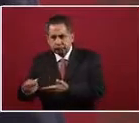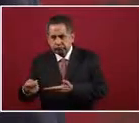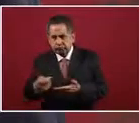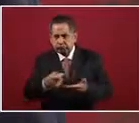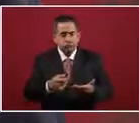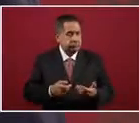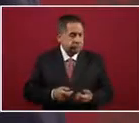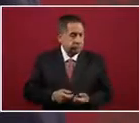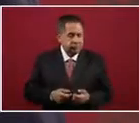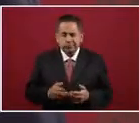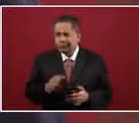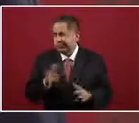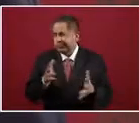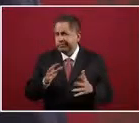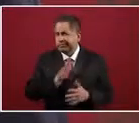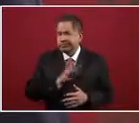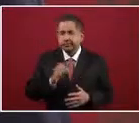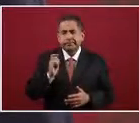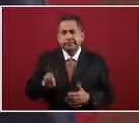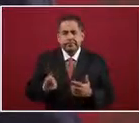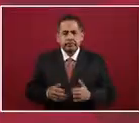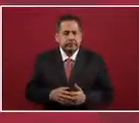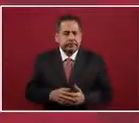esto significa